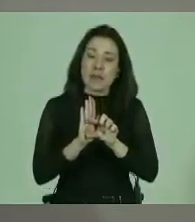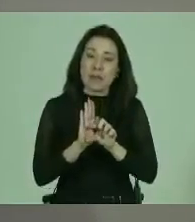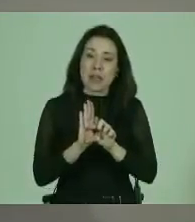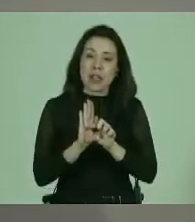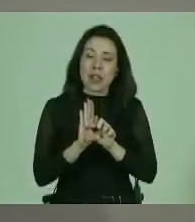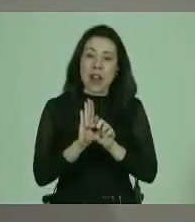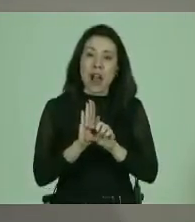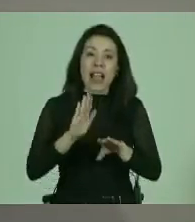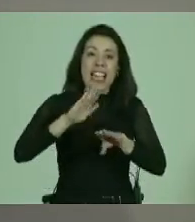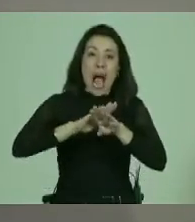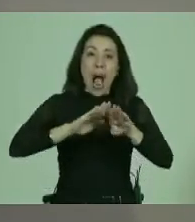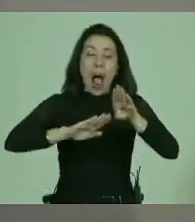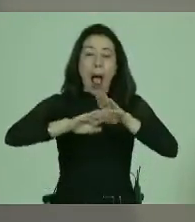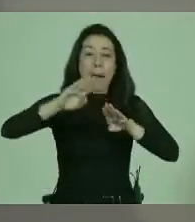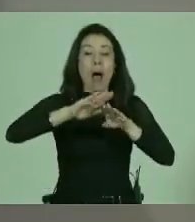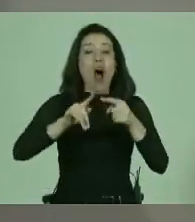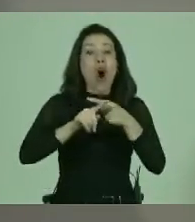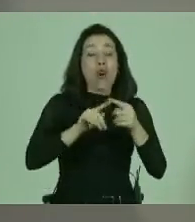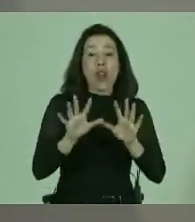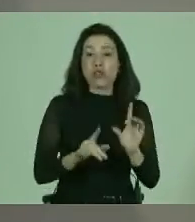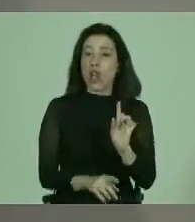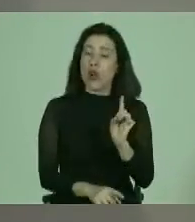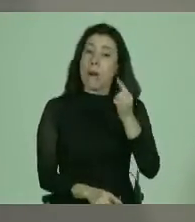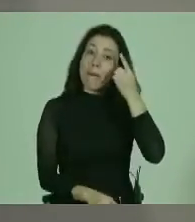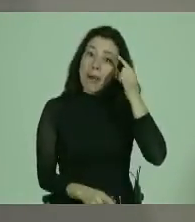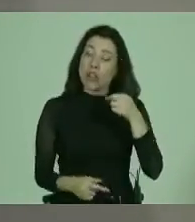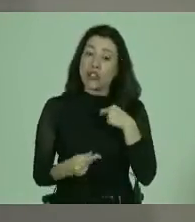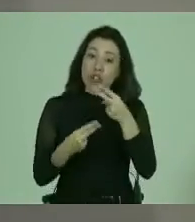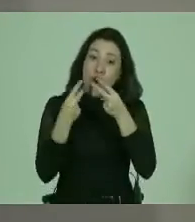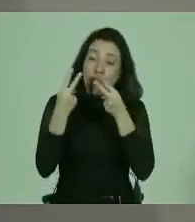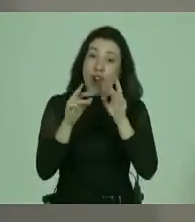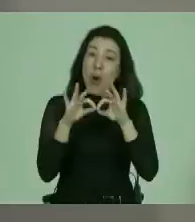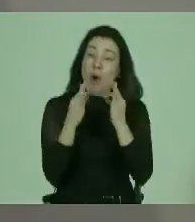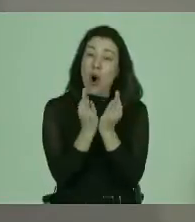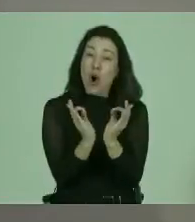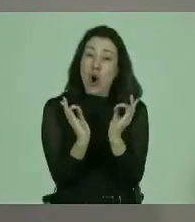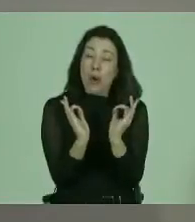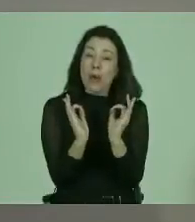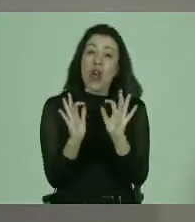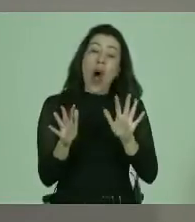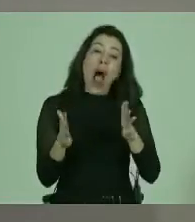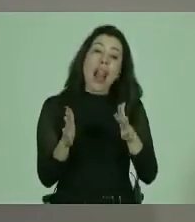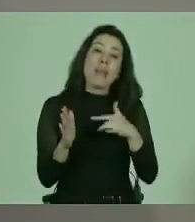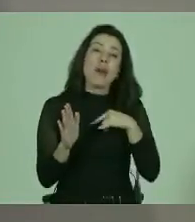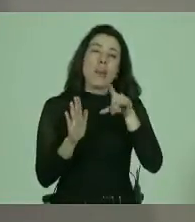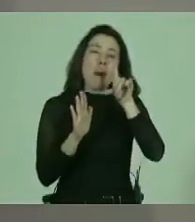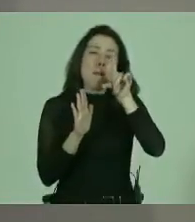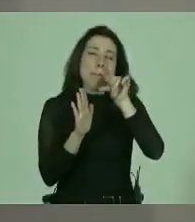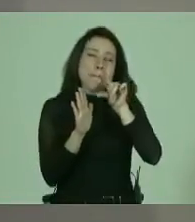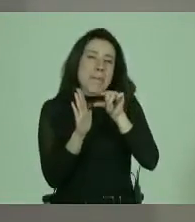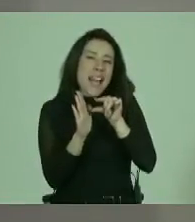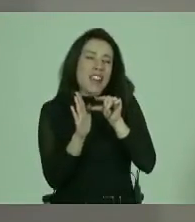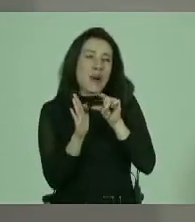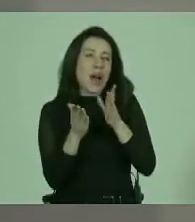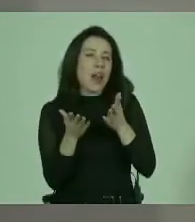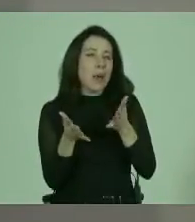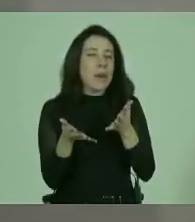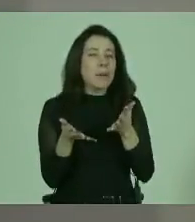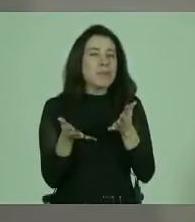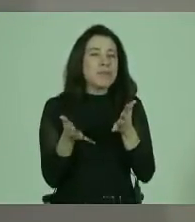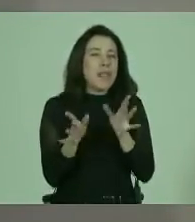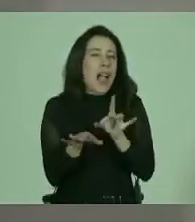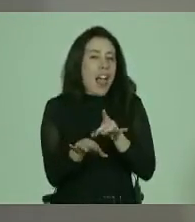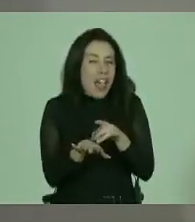esas capas otras no pero si lo trató como un todo quizás voy a ser menos fina menos menos